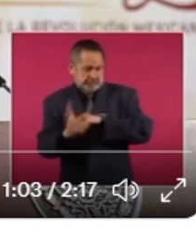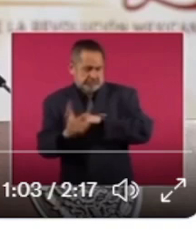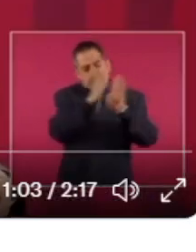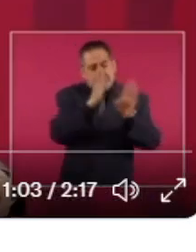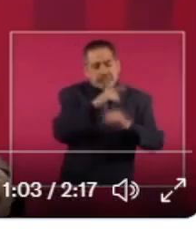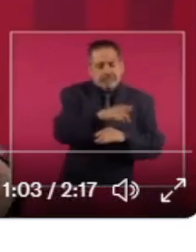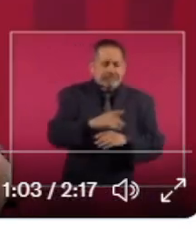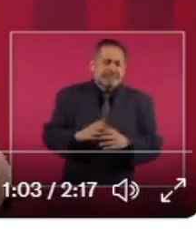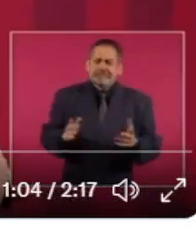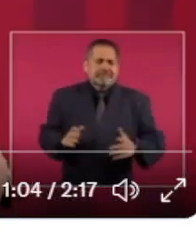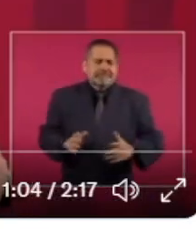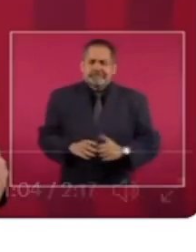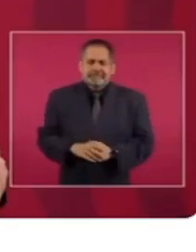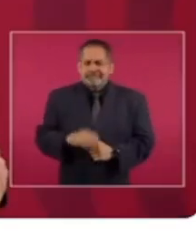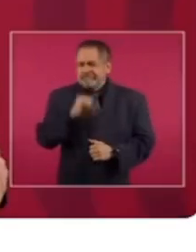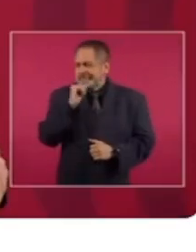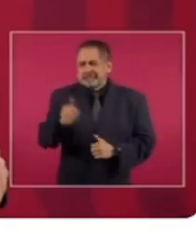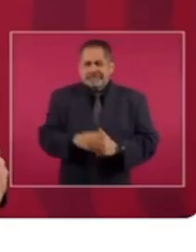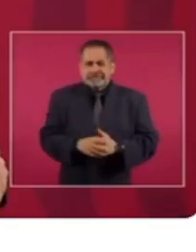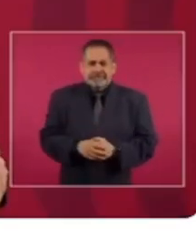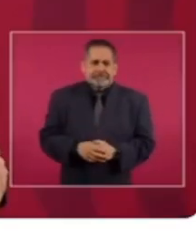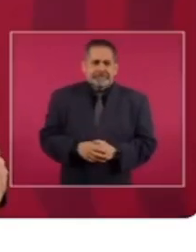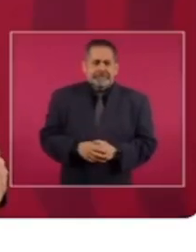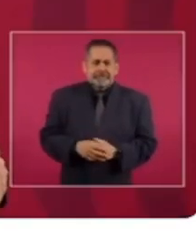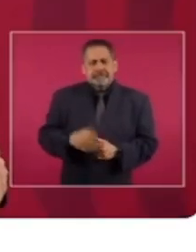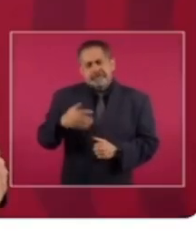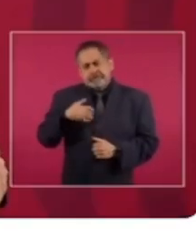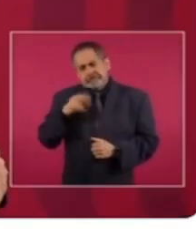más dijo el presidente pero está lloviendo que